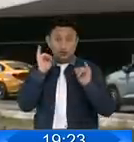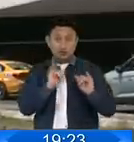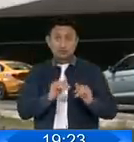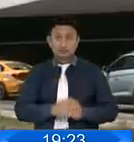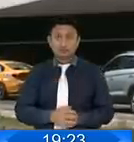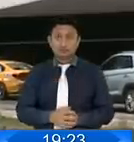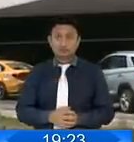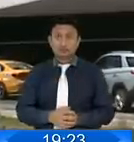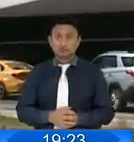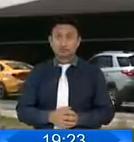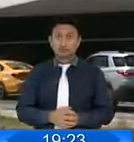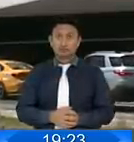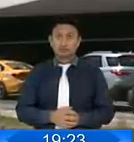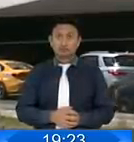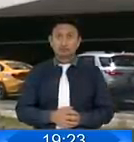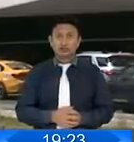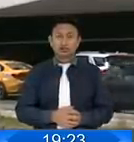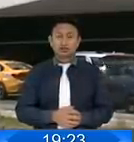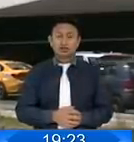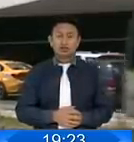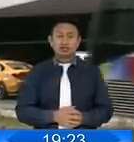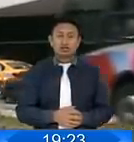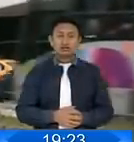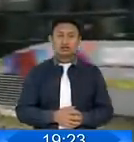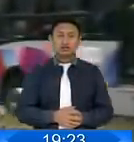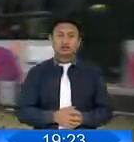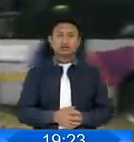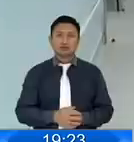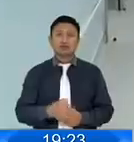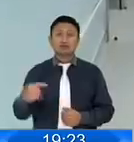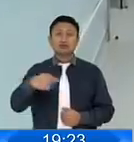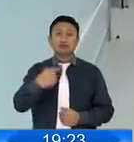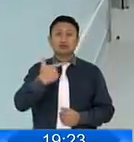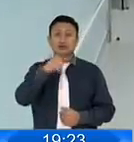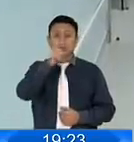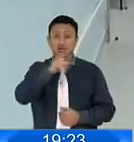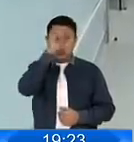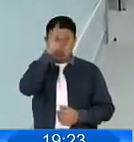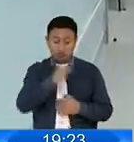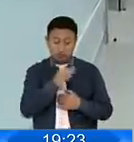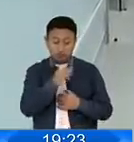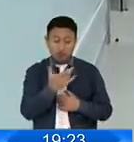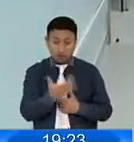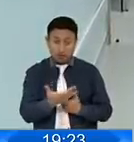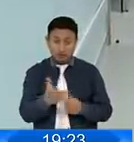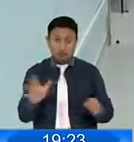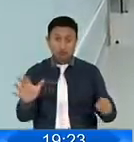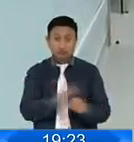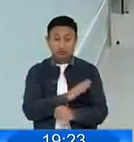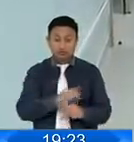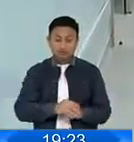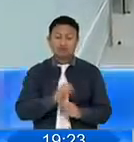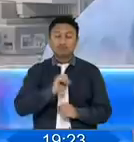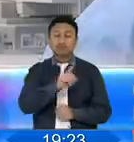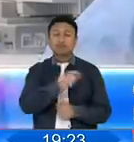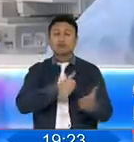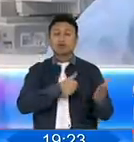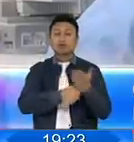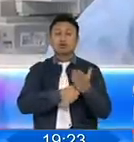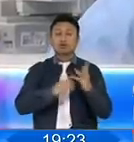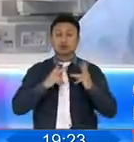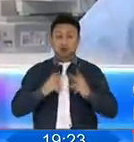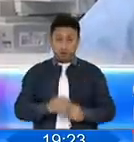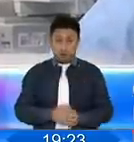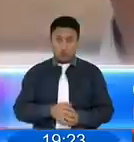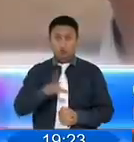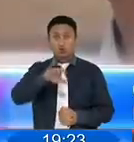la capacidad hospitalaria para atender a los pacientes con coronavirus está al límite. Así lo sostiene el ministro de Salud, Juan Carlos Ceballos.